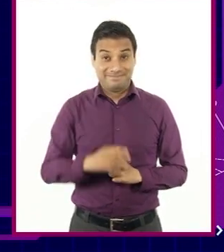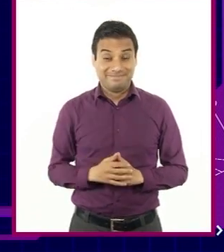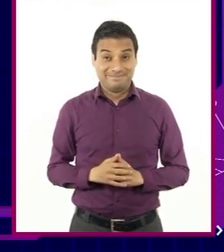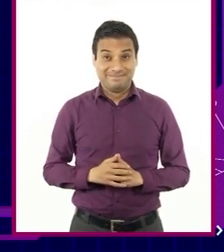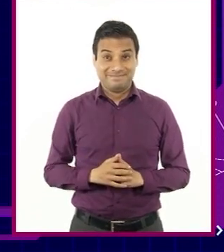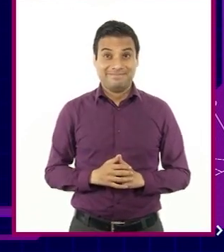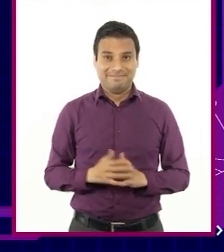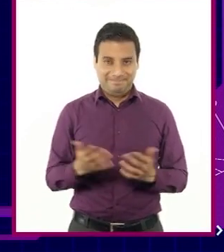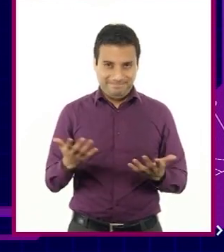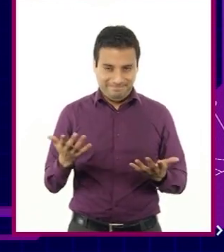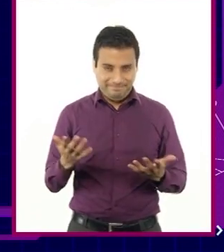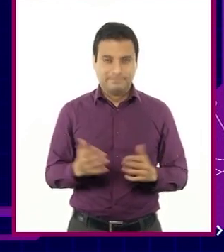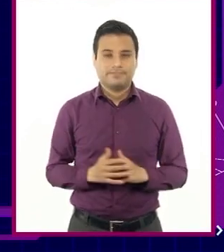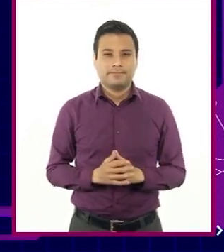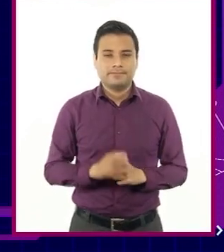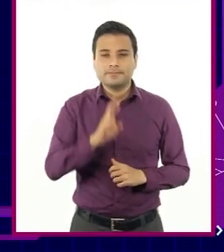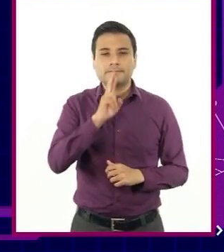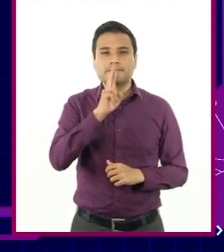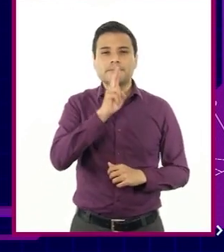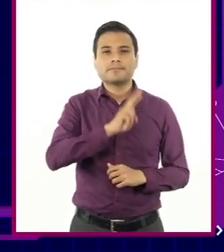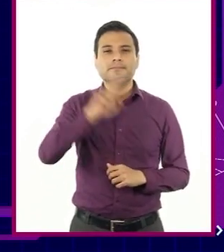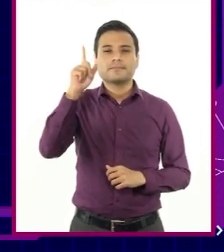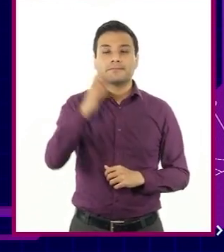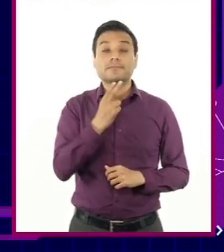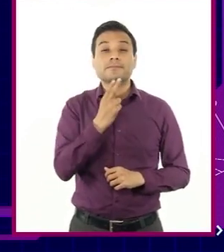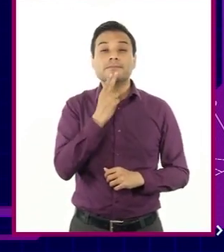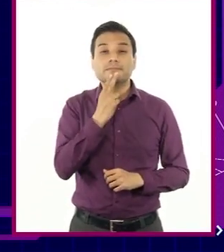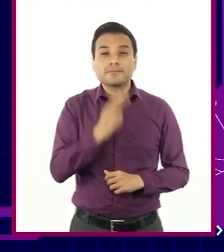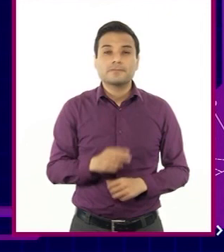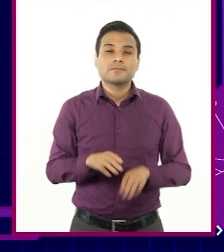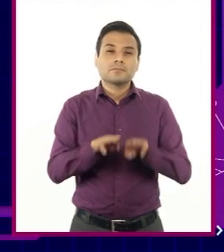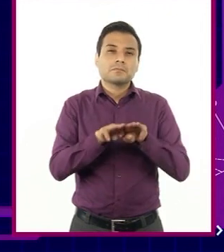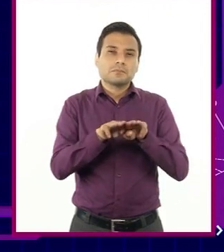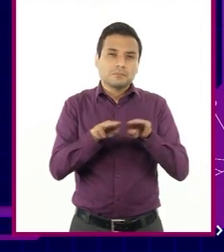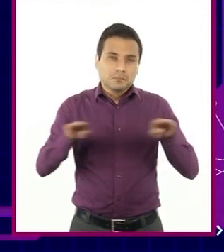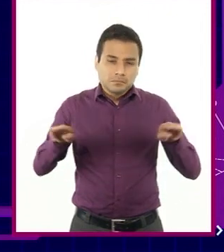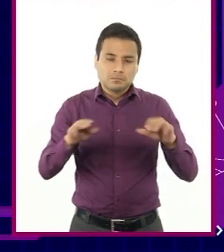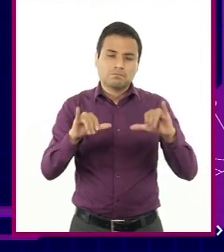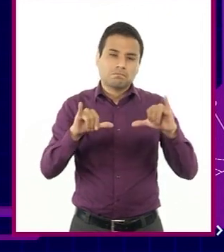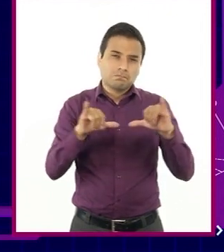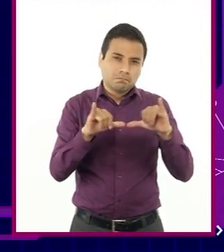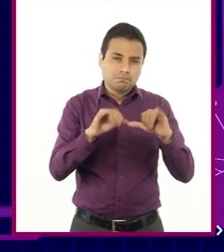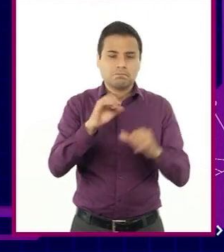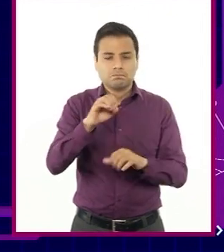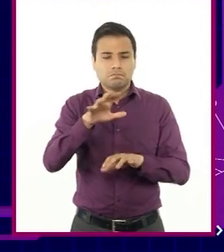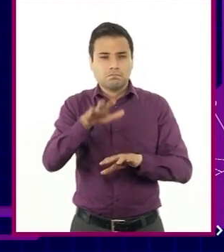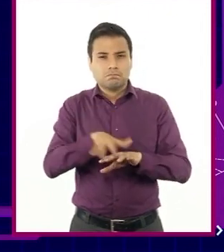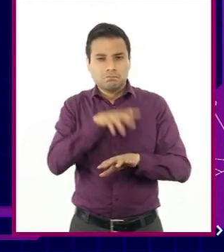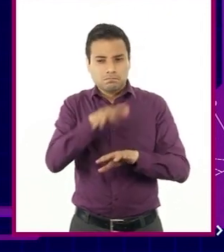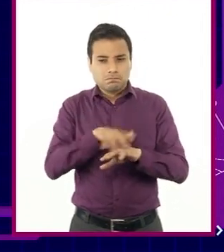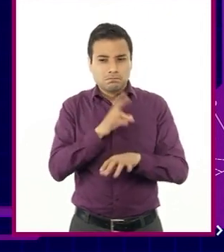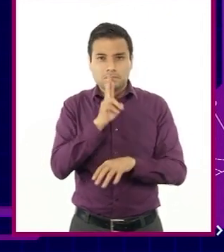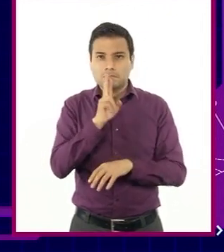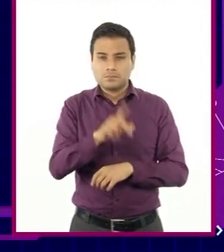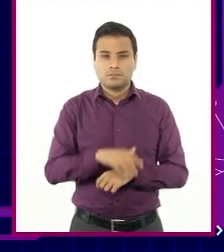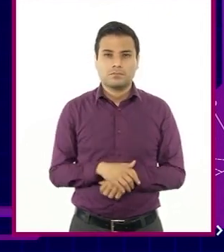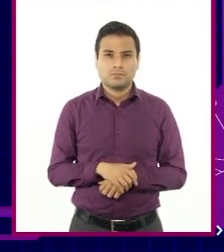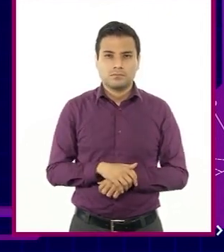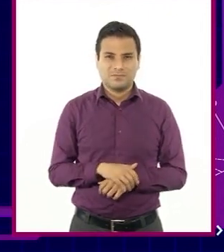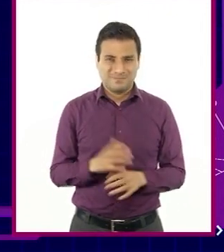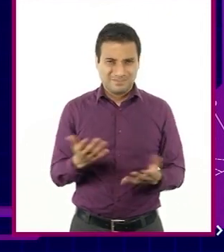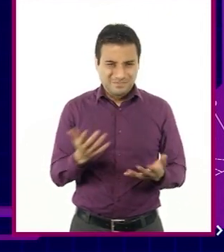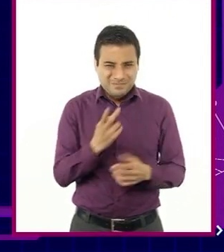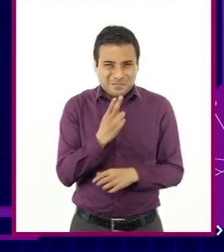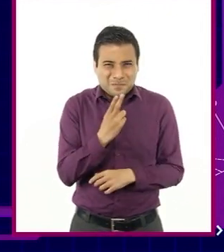que es corta es mejor expresarla en metros, en yardas o en pies. ¿Por qué se podría pensar que es poco conveniente